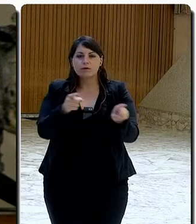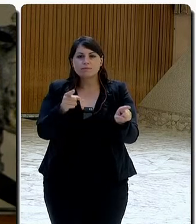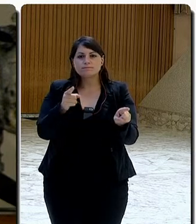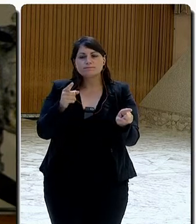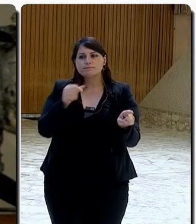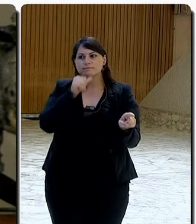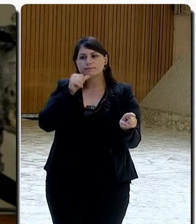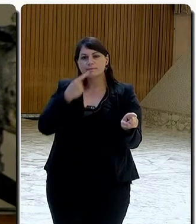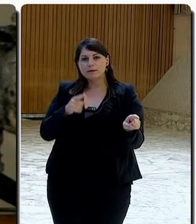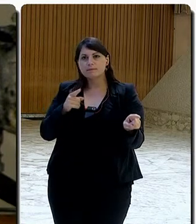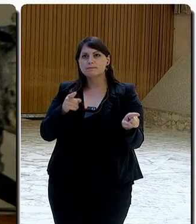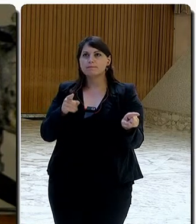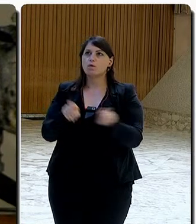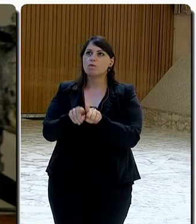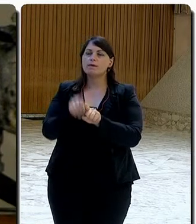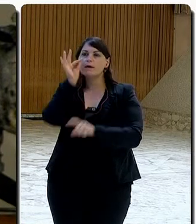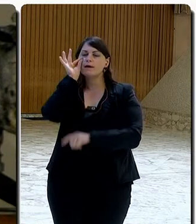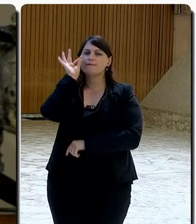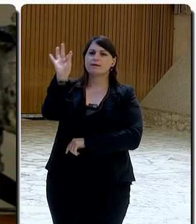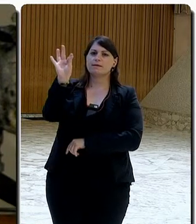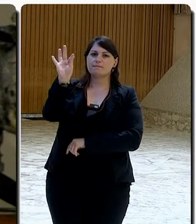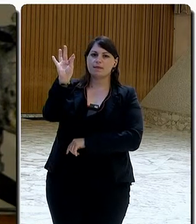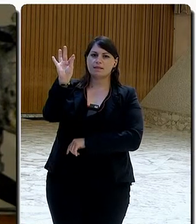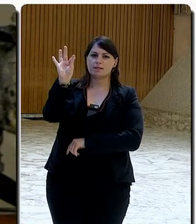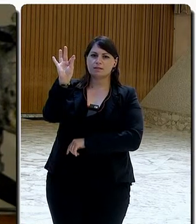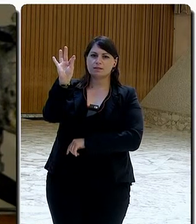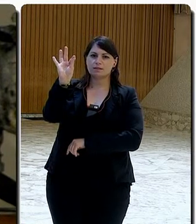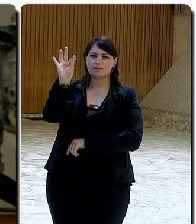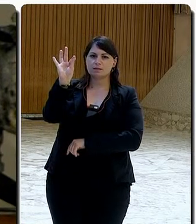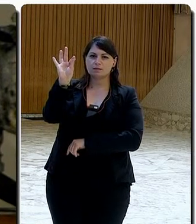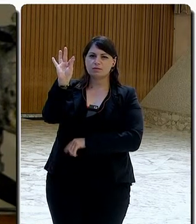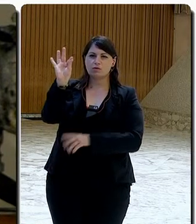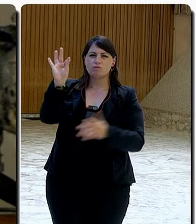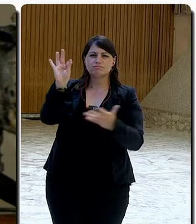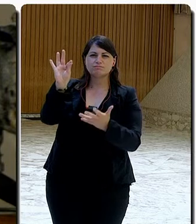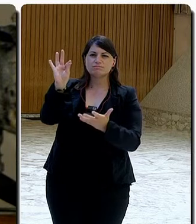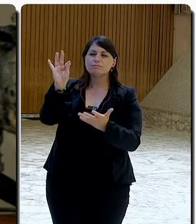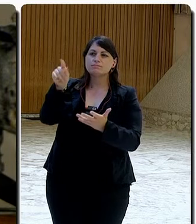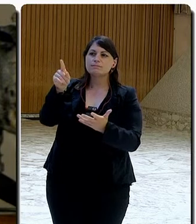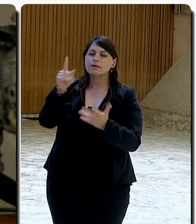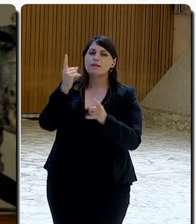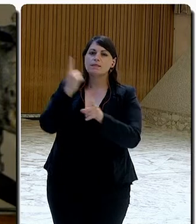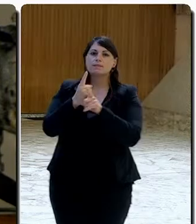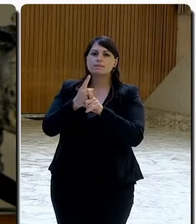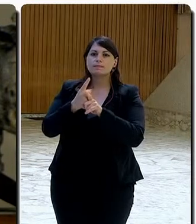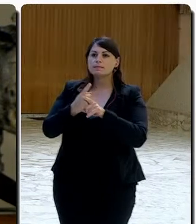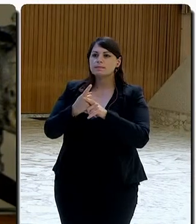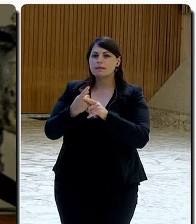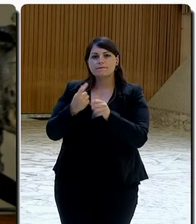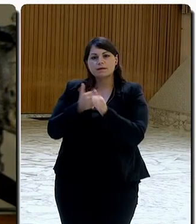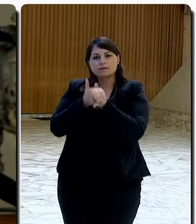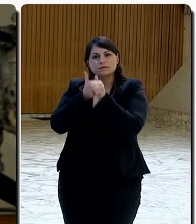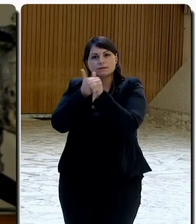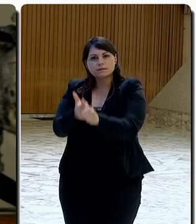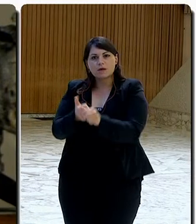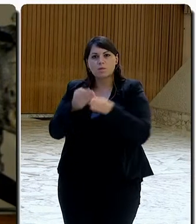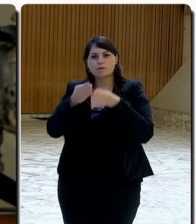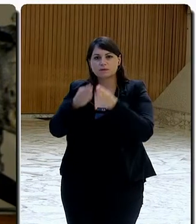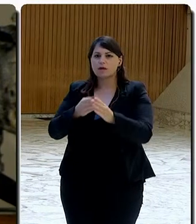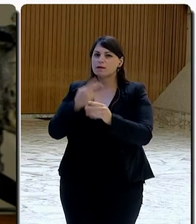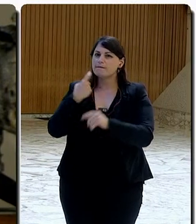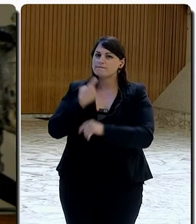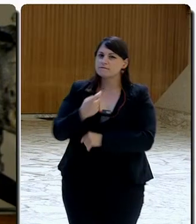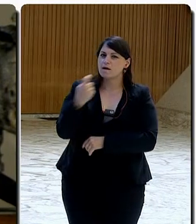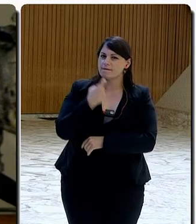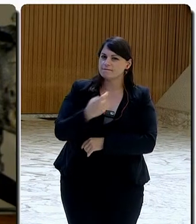esperanza. El hombre de nuestra historia nació en Madrid en febrero de 1921.